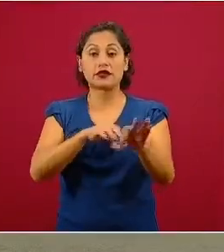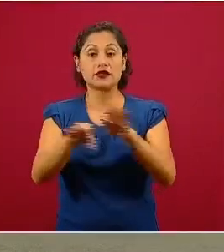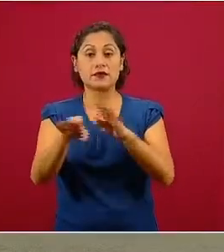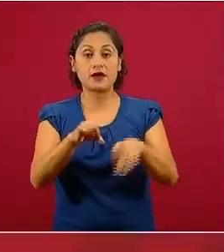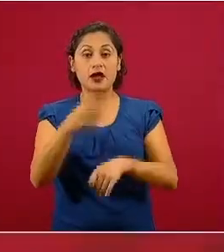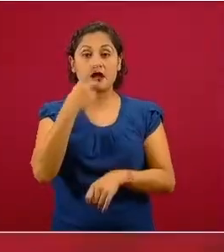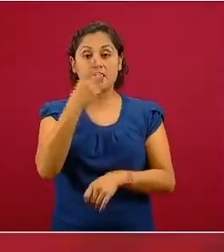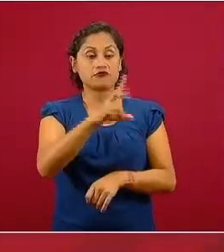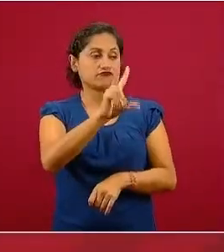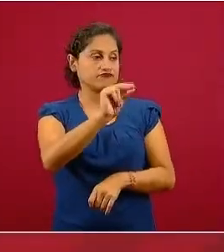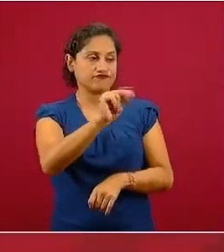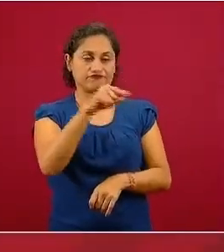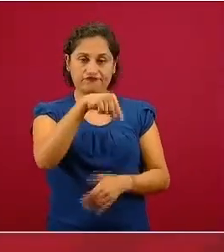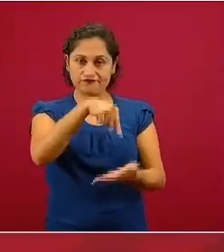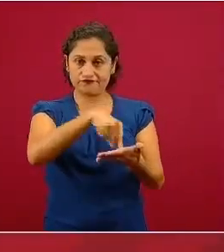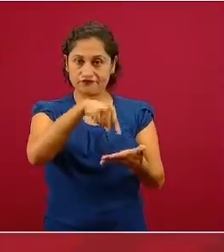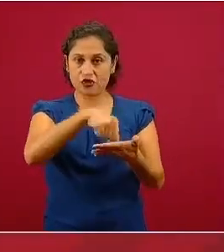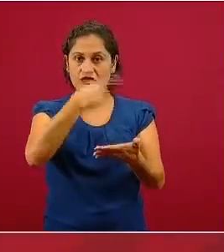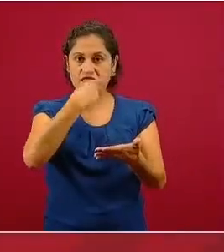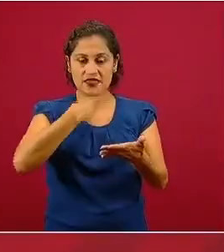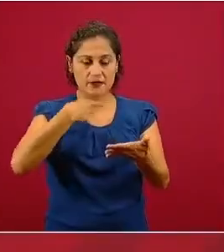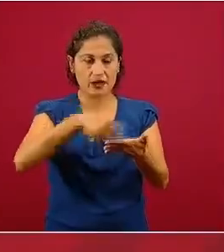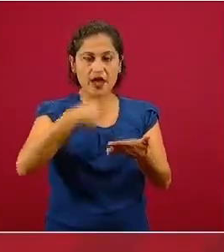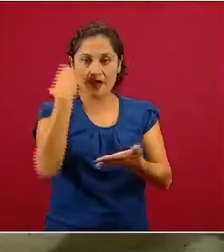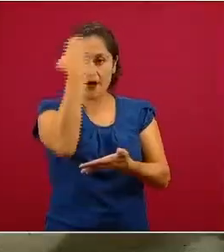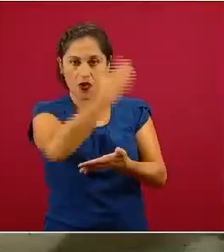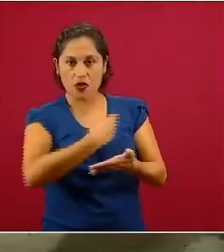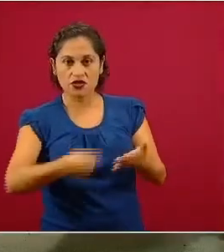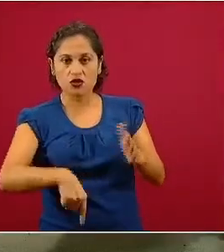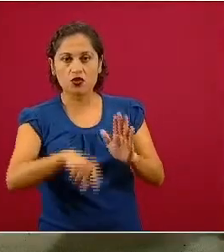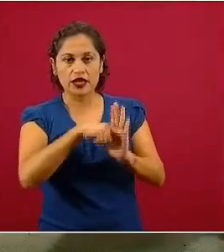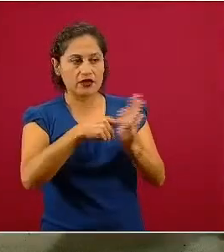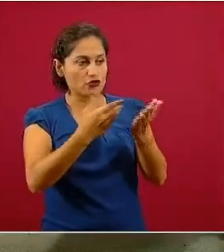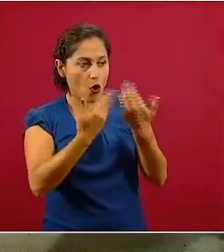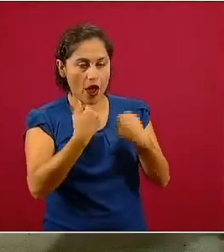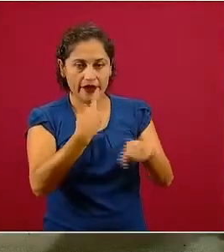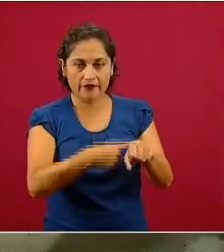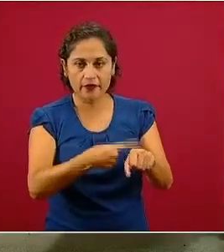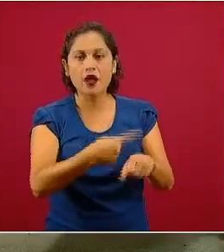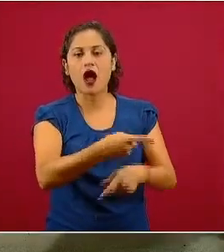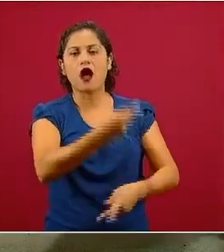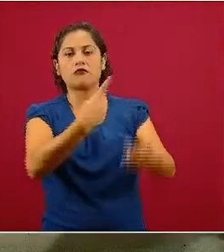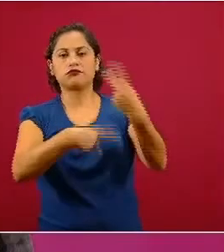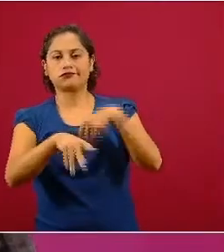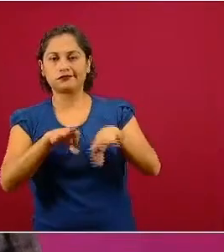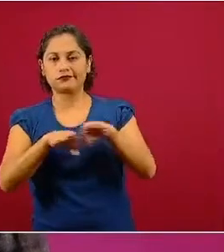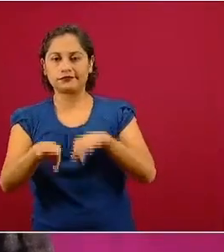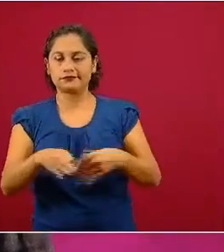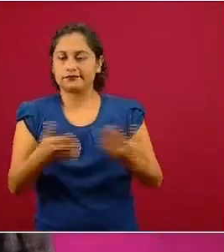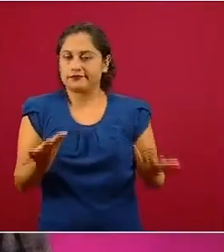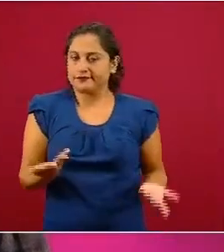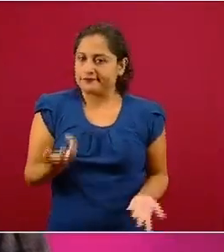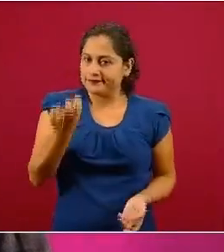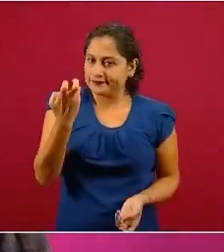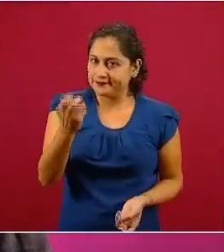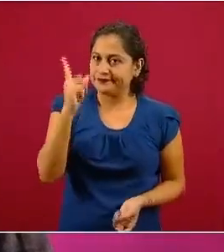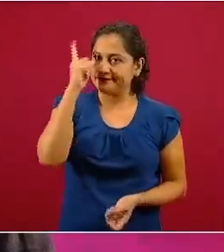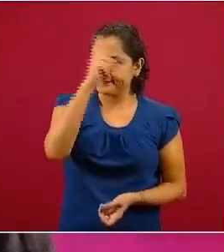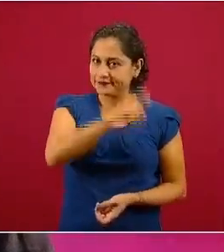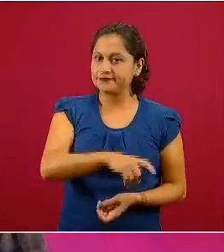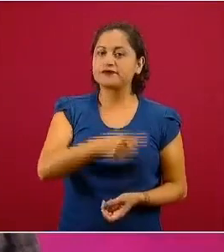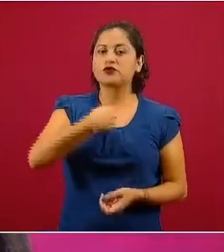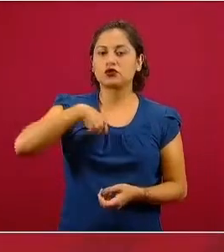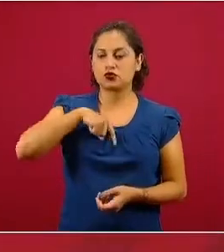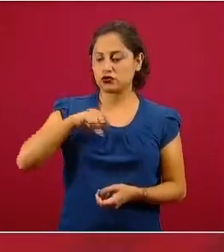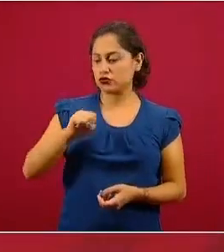trabajar hasta que la prueba se vuelva negativa. Esto lo hemos explicado, hay un posicionamiento formal de la Secretaría de Salud.